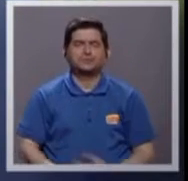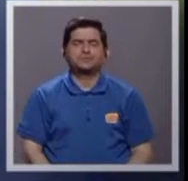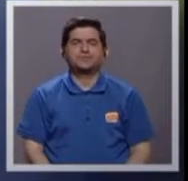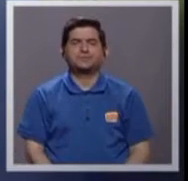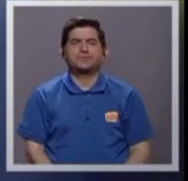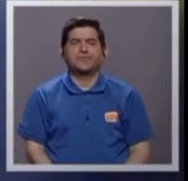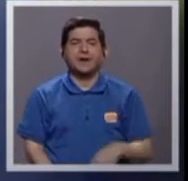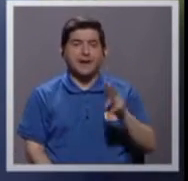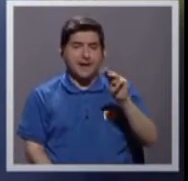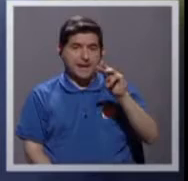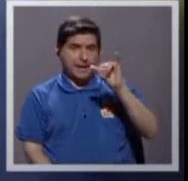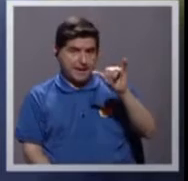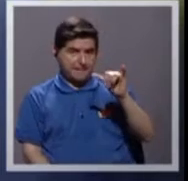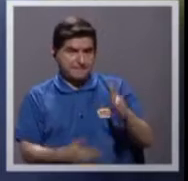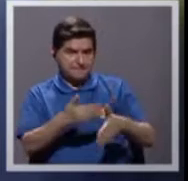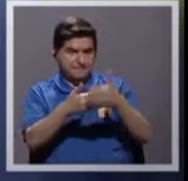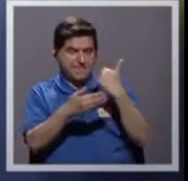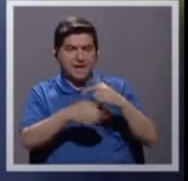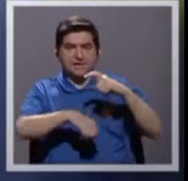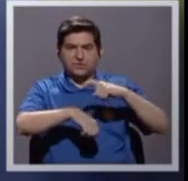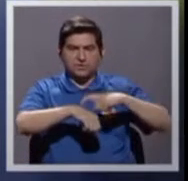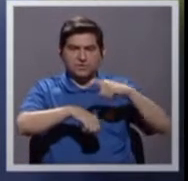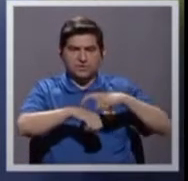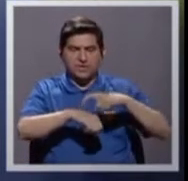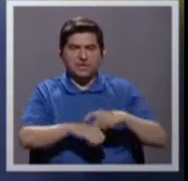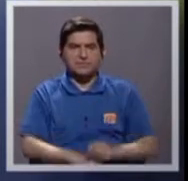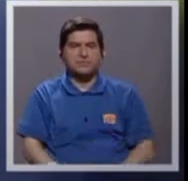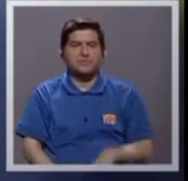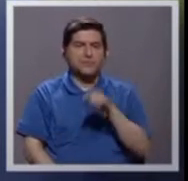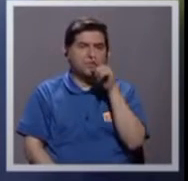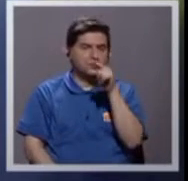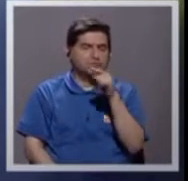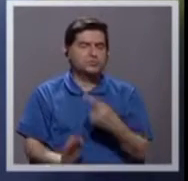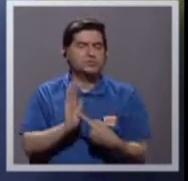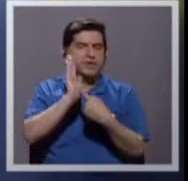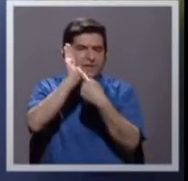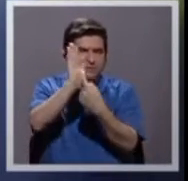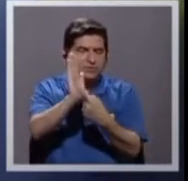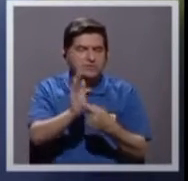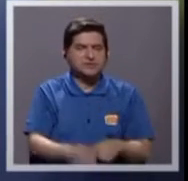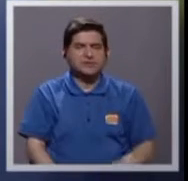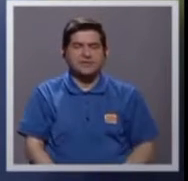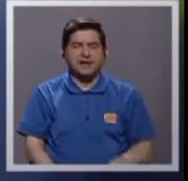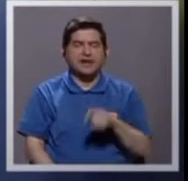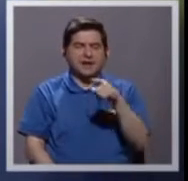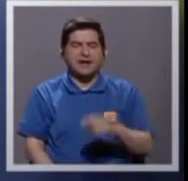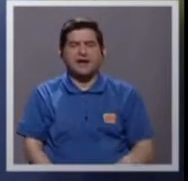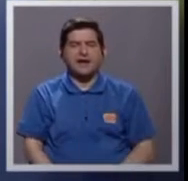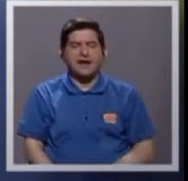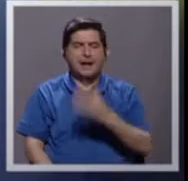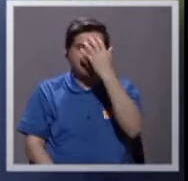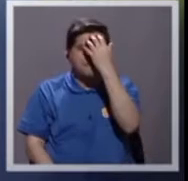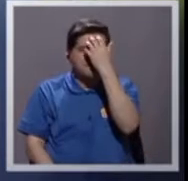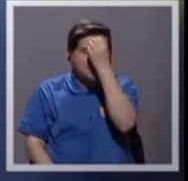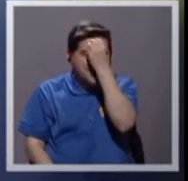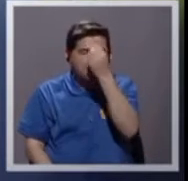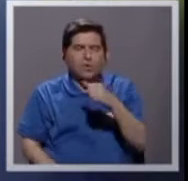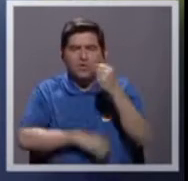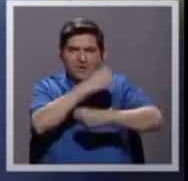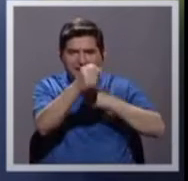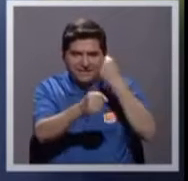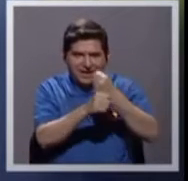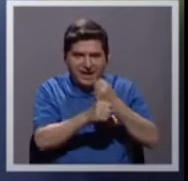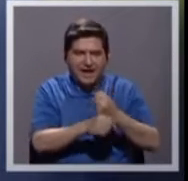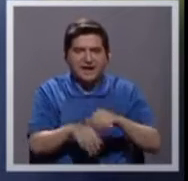en el mes de mayo, en tiempo y lugar, ustedes presentaron la memoria anual de la Contraloría y